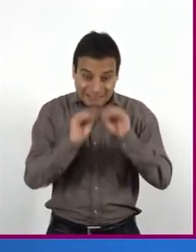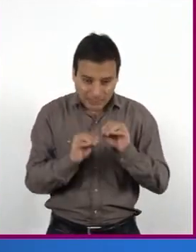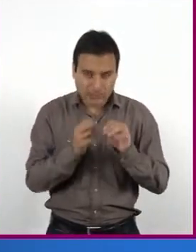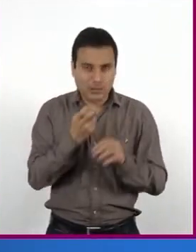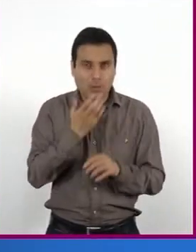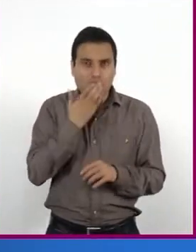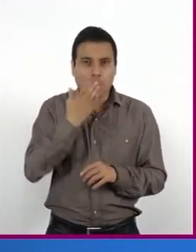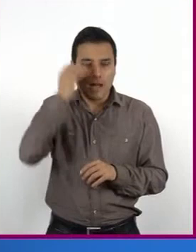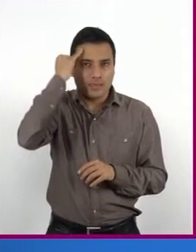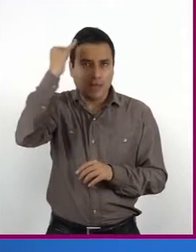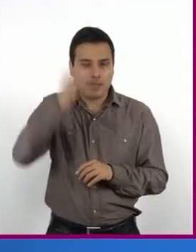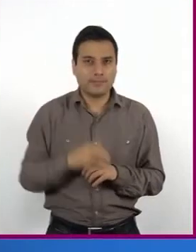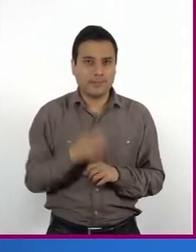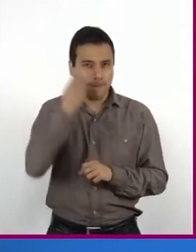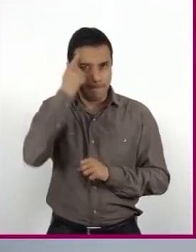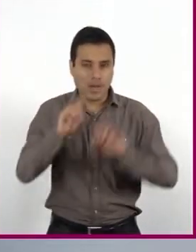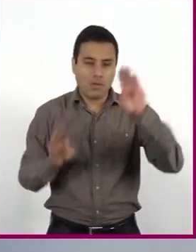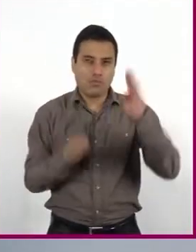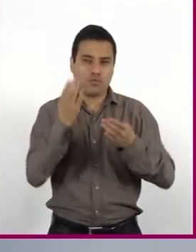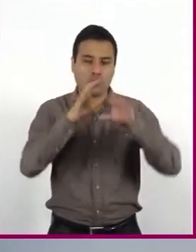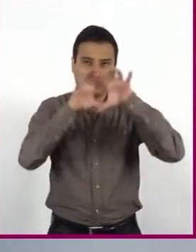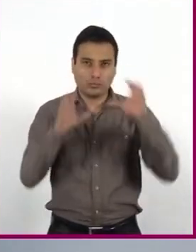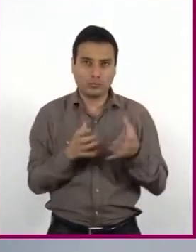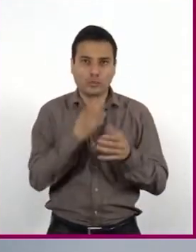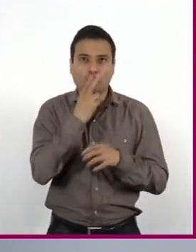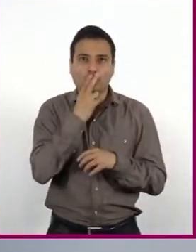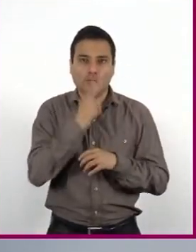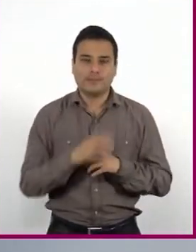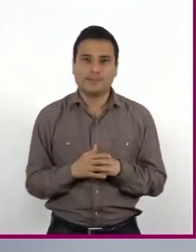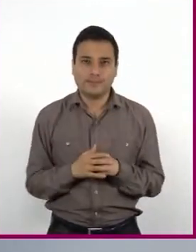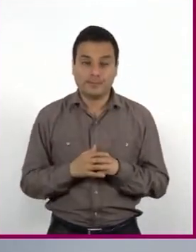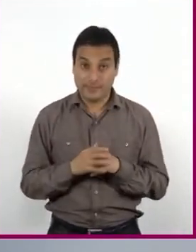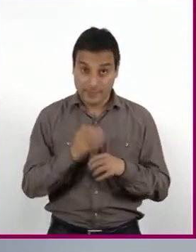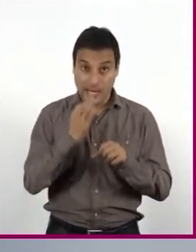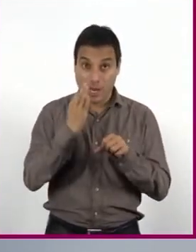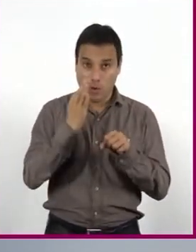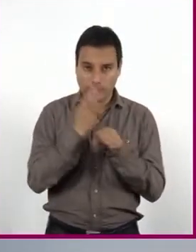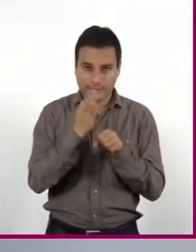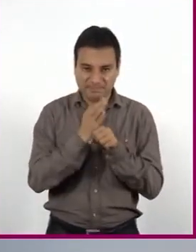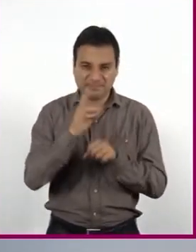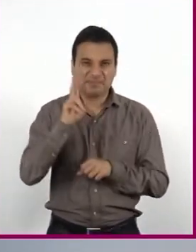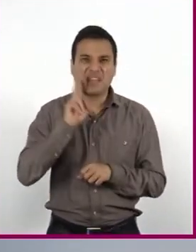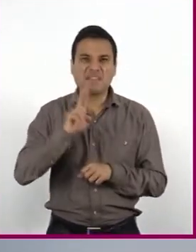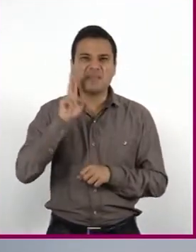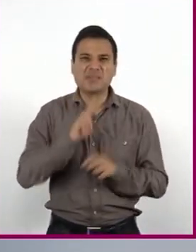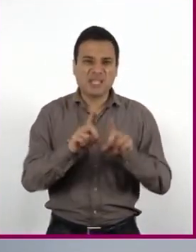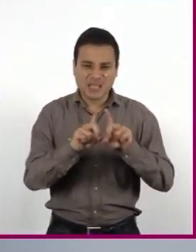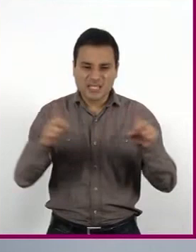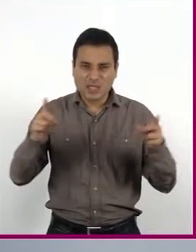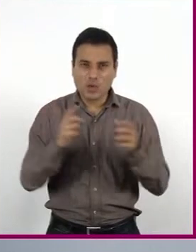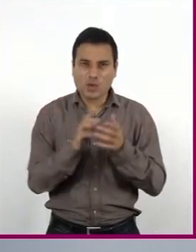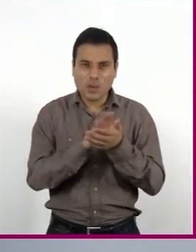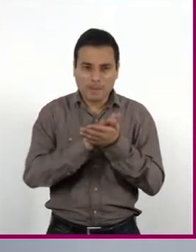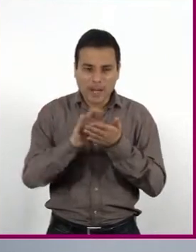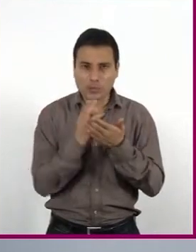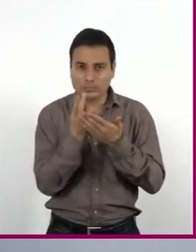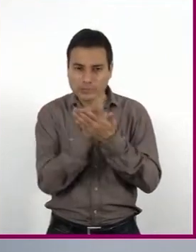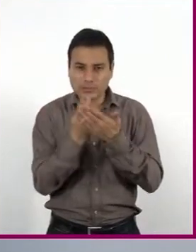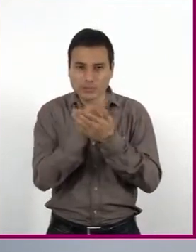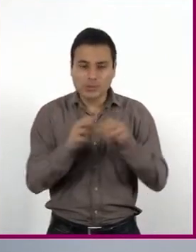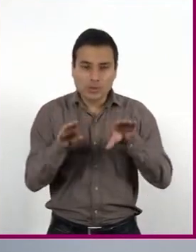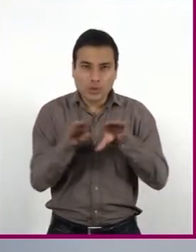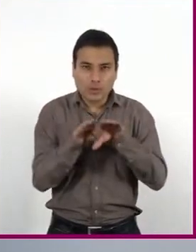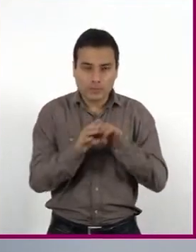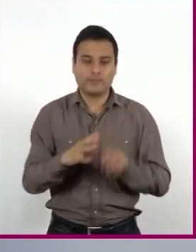buena alternativa para el cuidado del planeta. Ahora, describiría el desarrollo plano como: tiene dos caras de